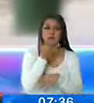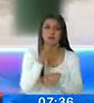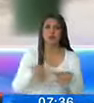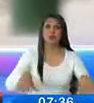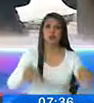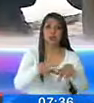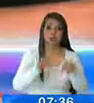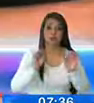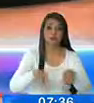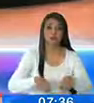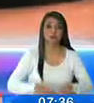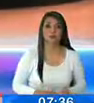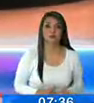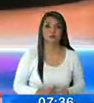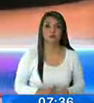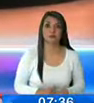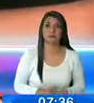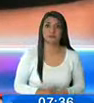lugar.